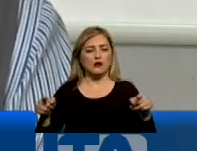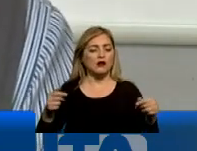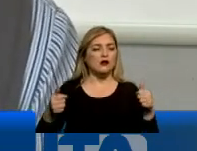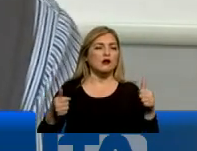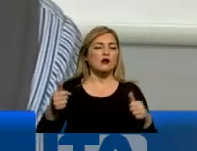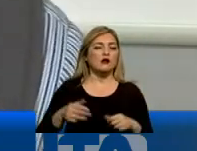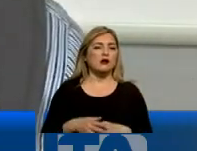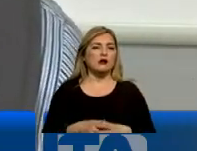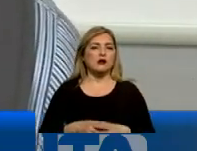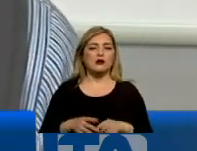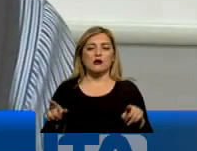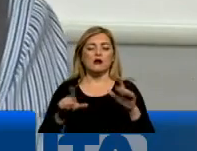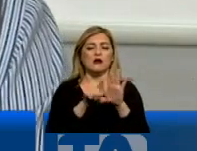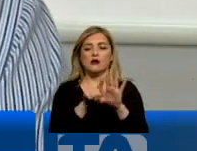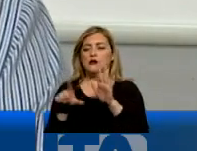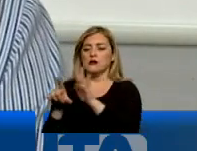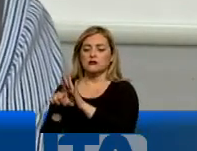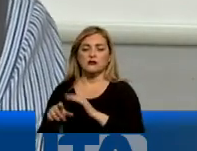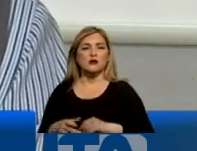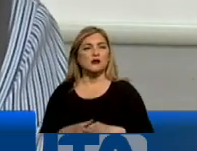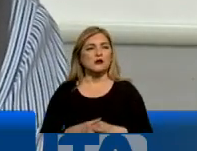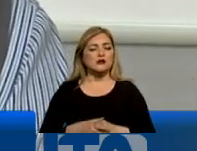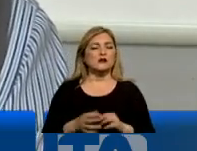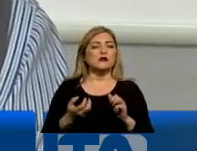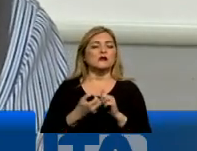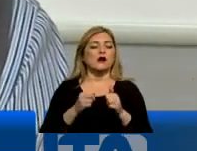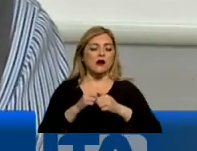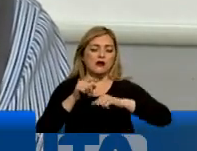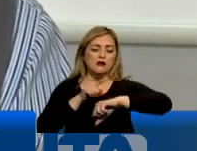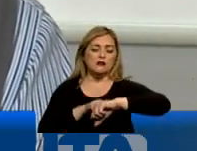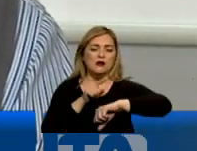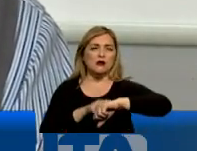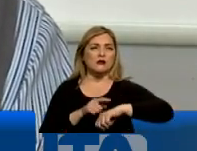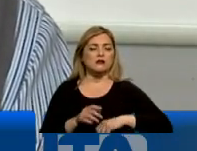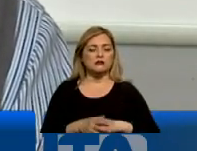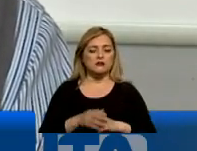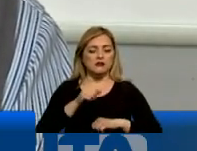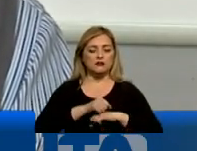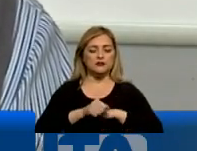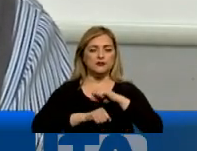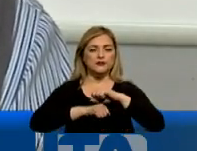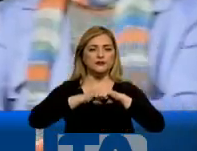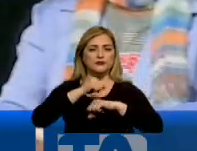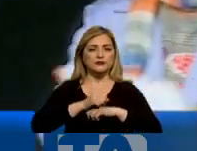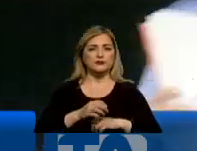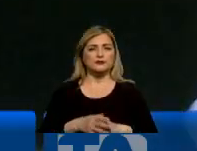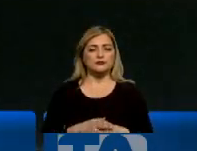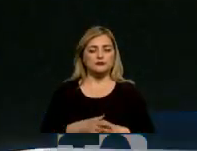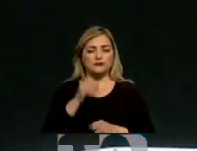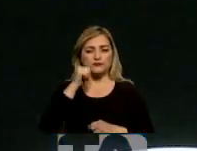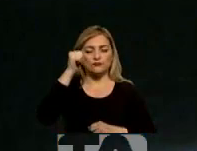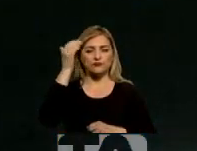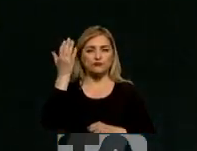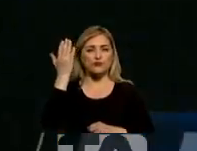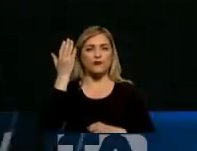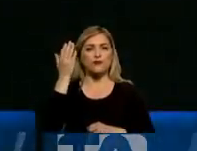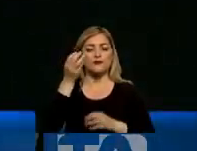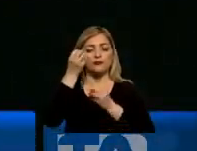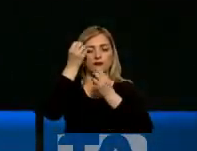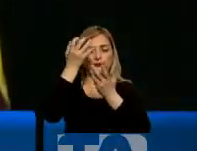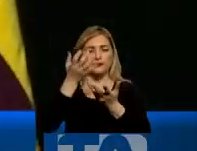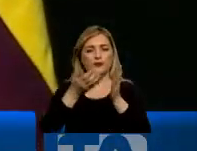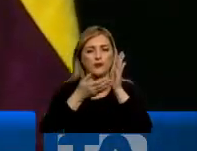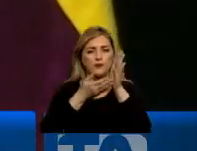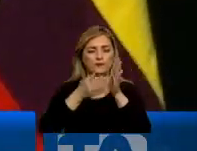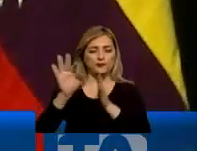sea, los dos son legales. El único problema es el tiempo que toma estructurar cada una de las cosas. Ayer el alcalde Yunda anunció que el